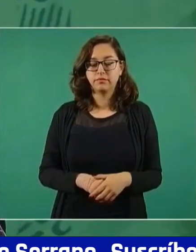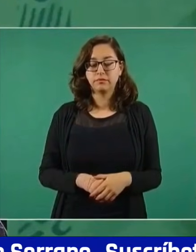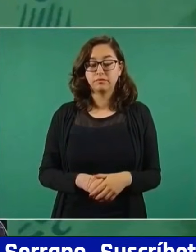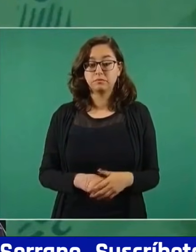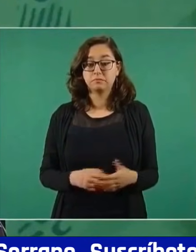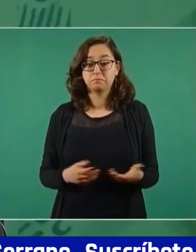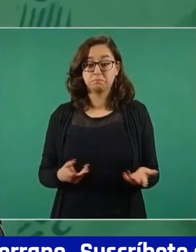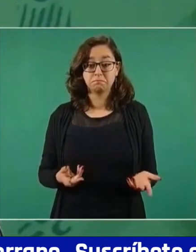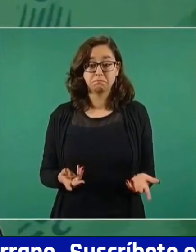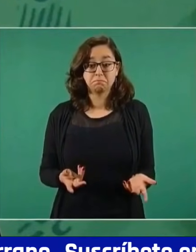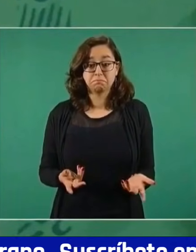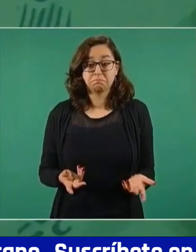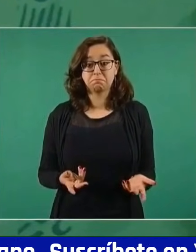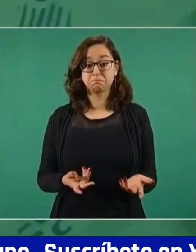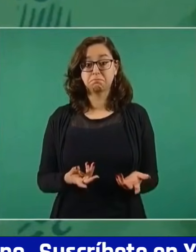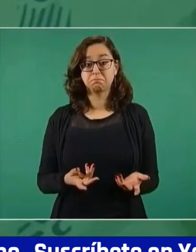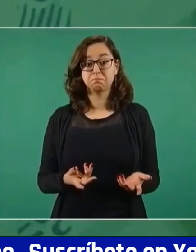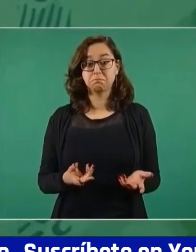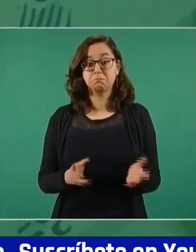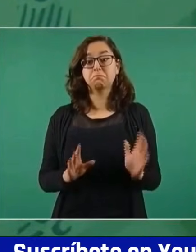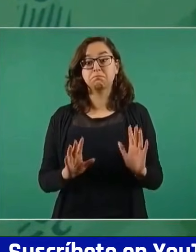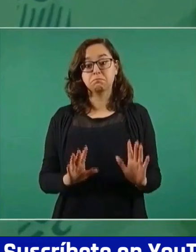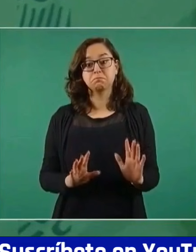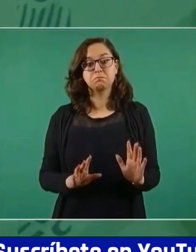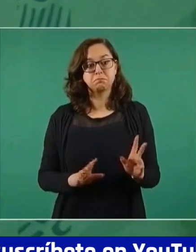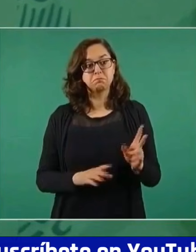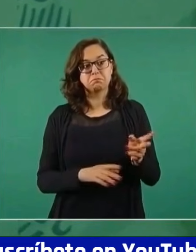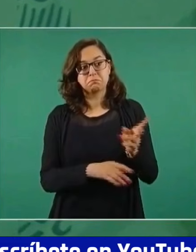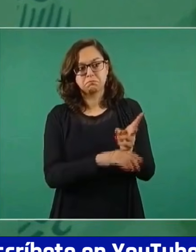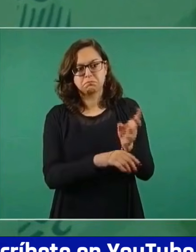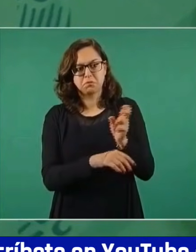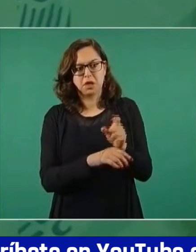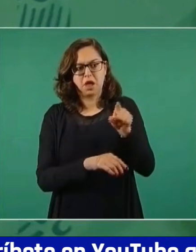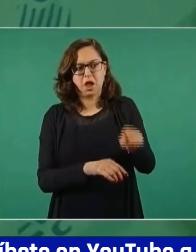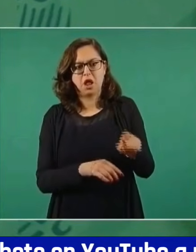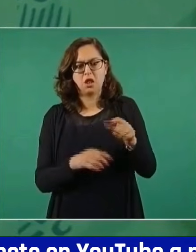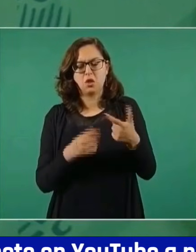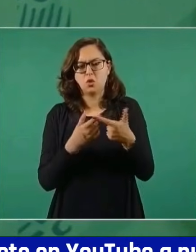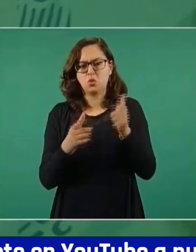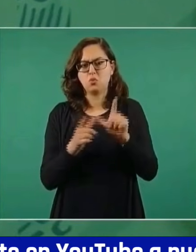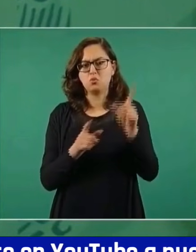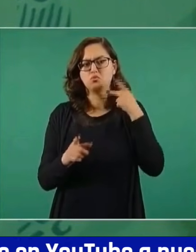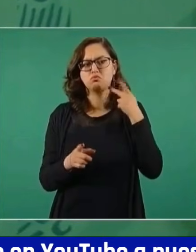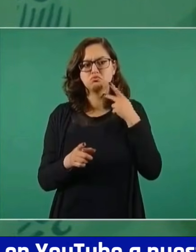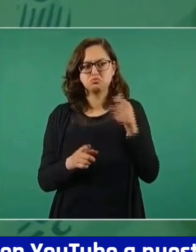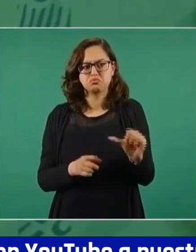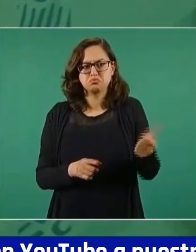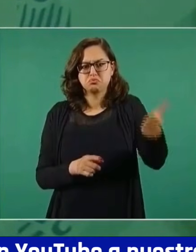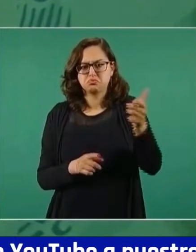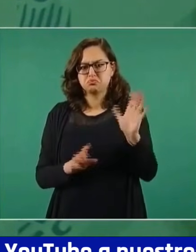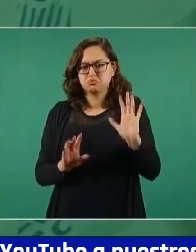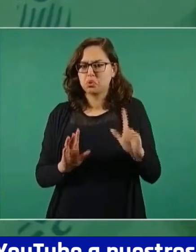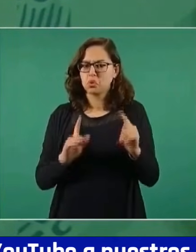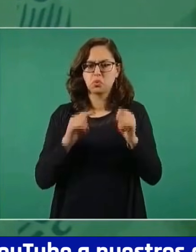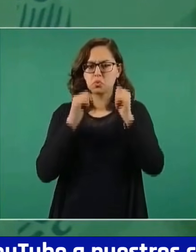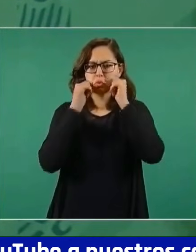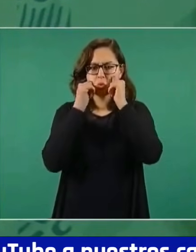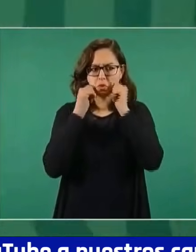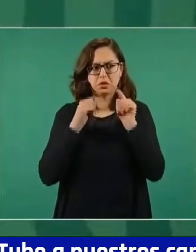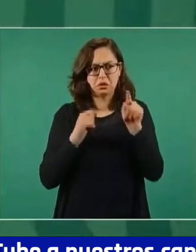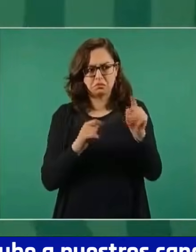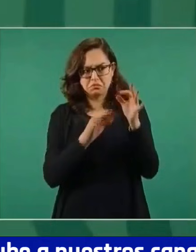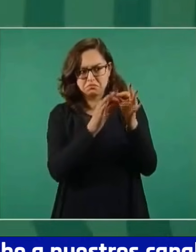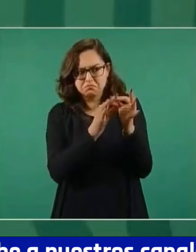Y sí, vamos a seguir invitando a participar a otros